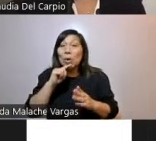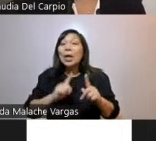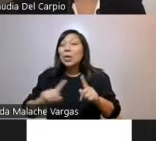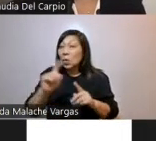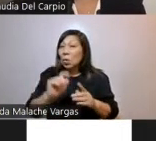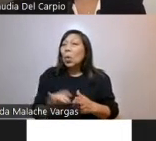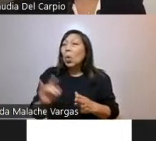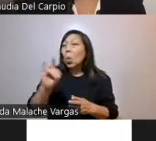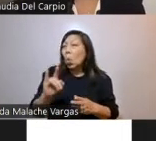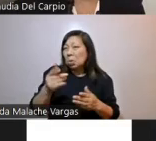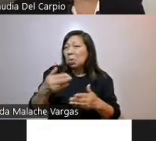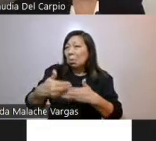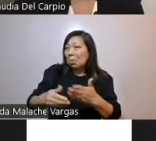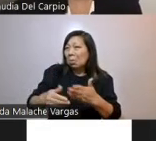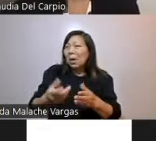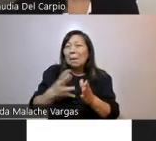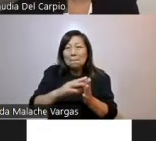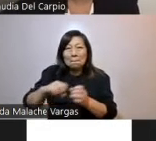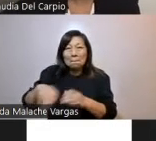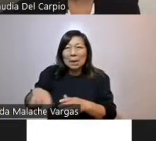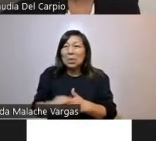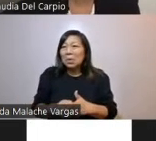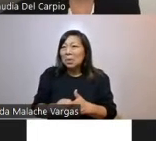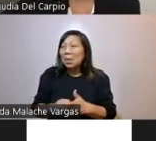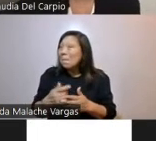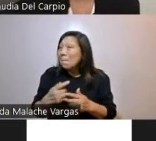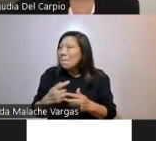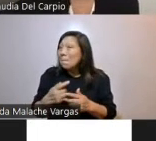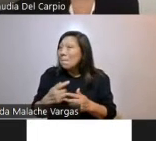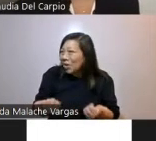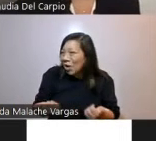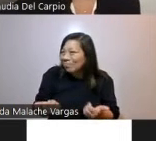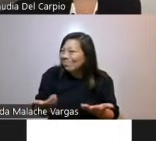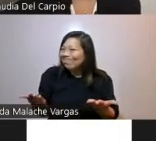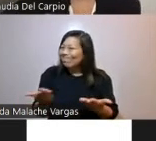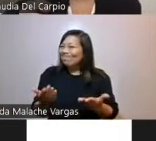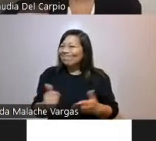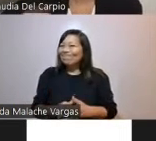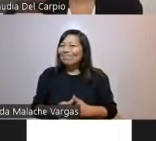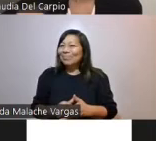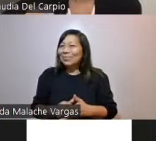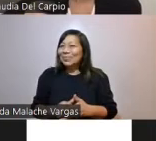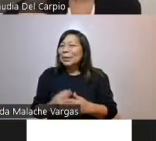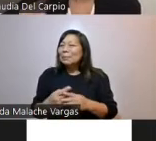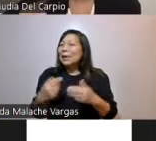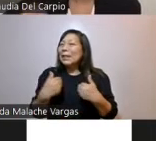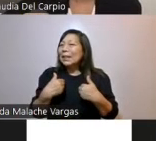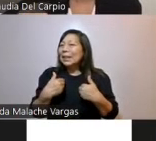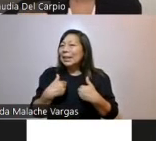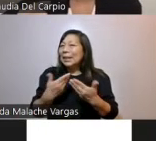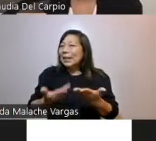sigue utilizando estos productos descartables, que no son los más saludables. Todo lo descartable tiene